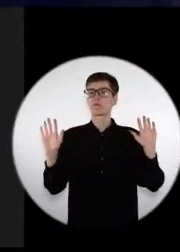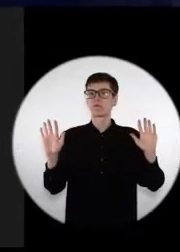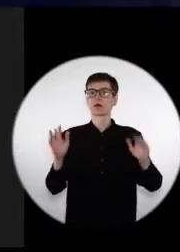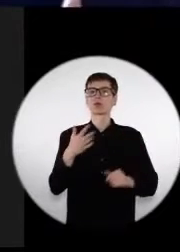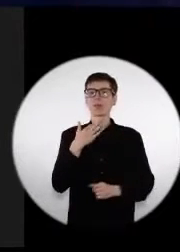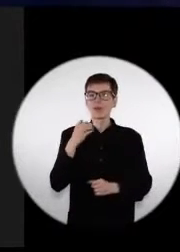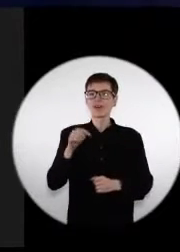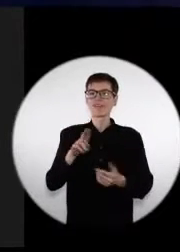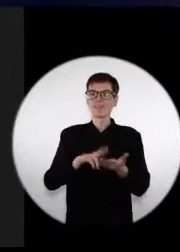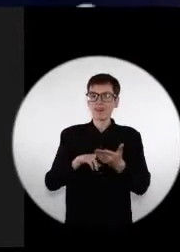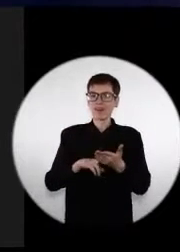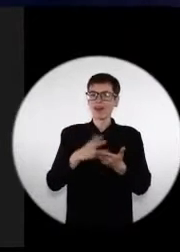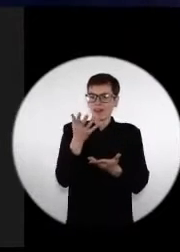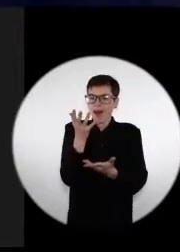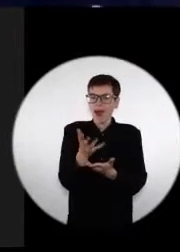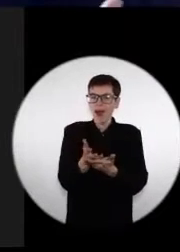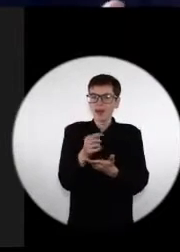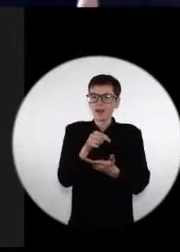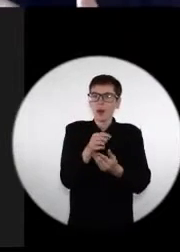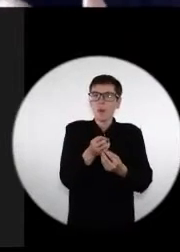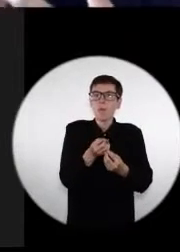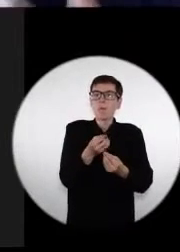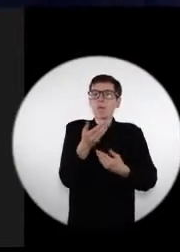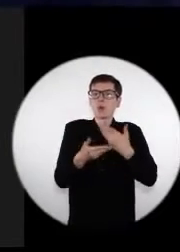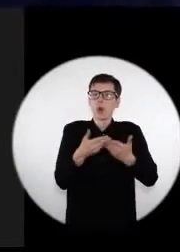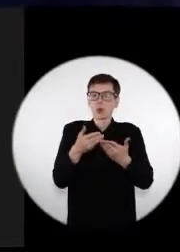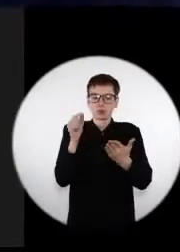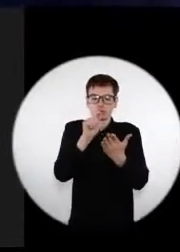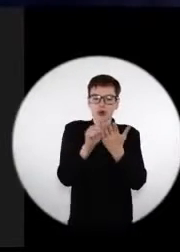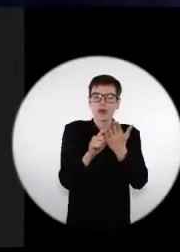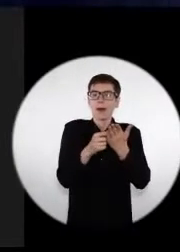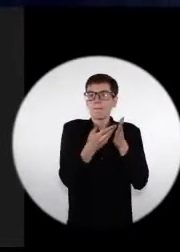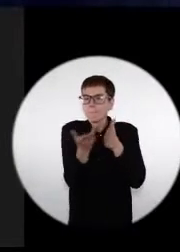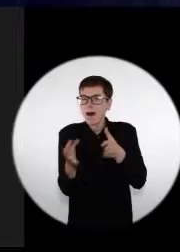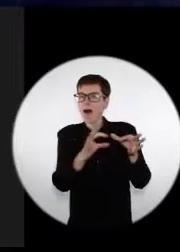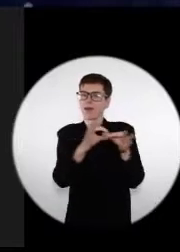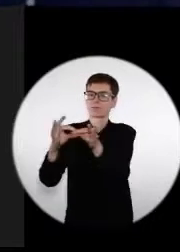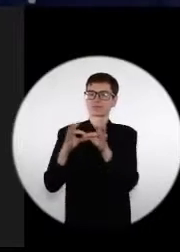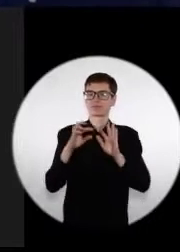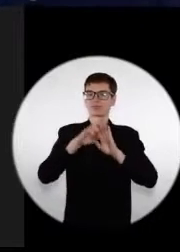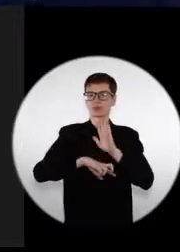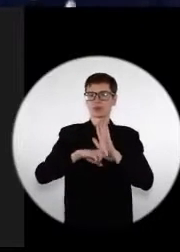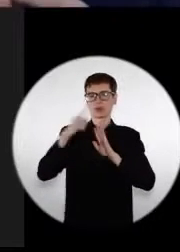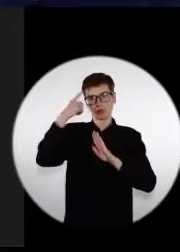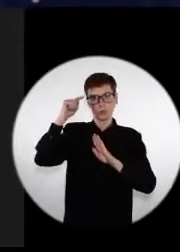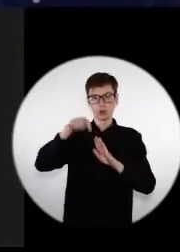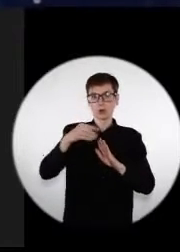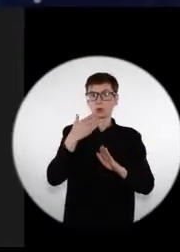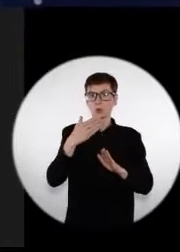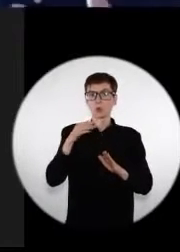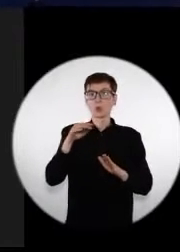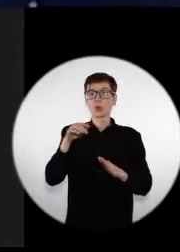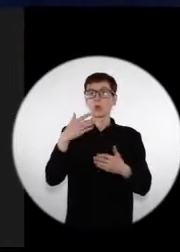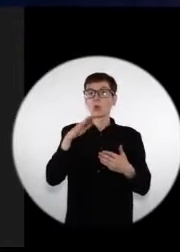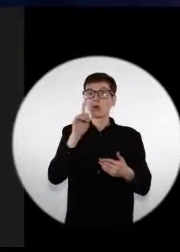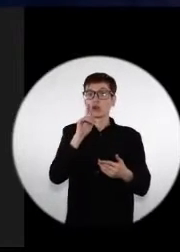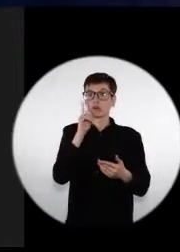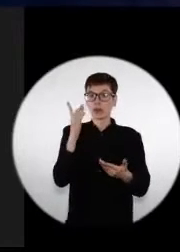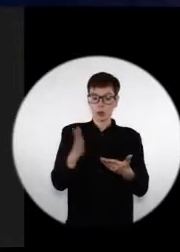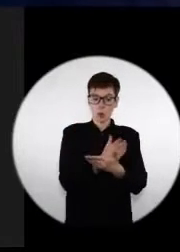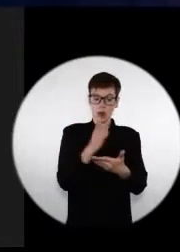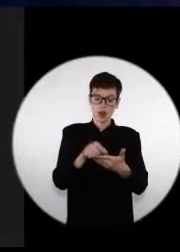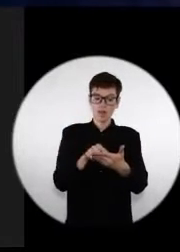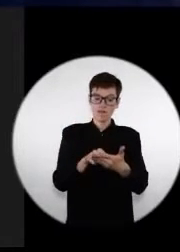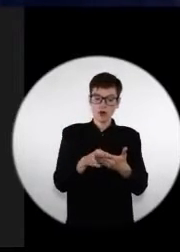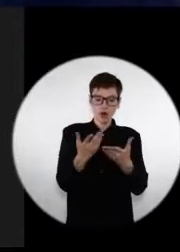proyecto que lo mencionaban en ese proyecto funciona absolutamente porque son producciones que están hechas para el proyecto